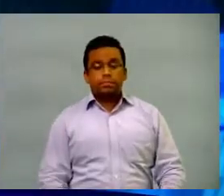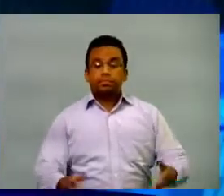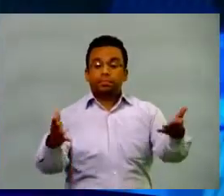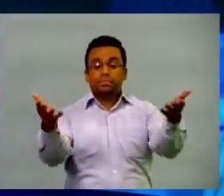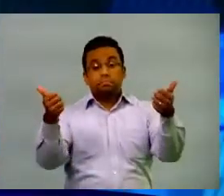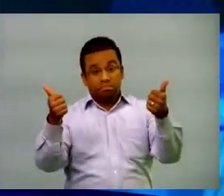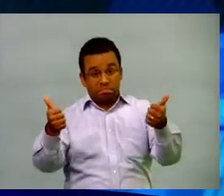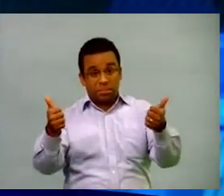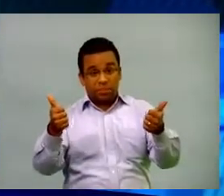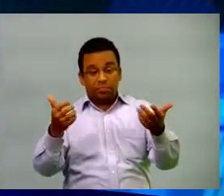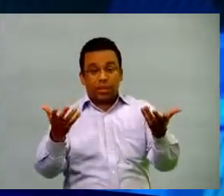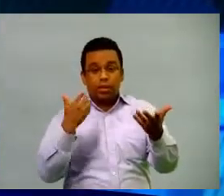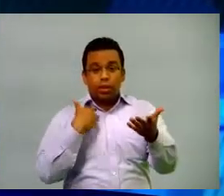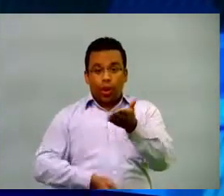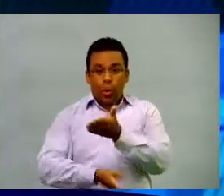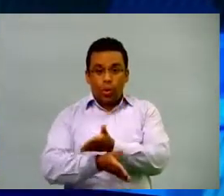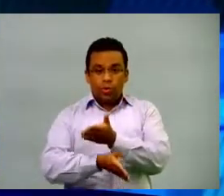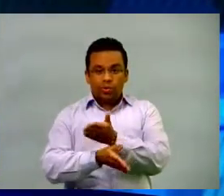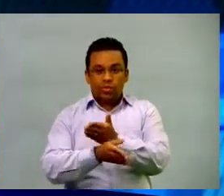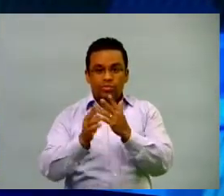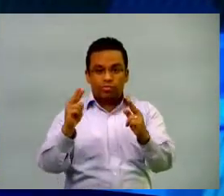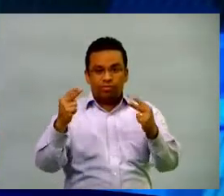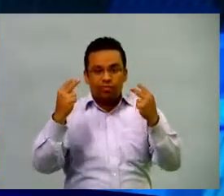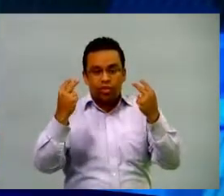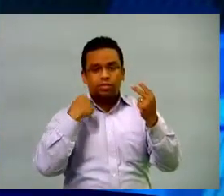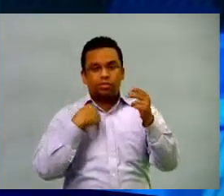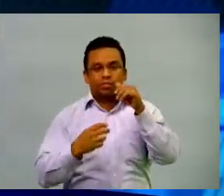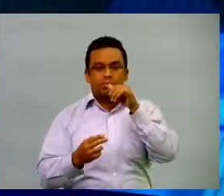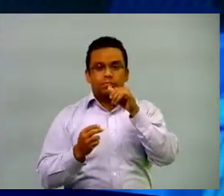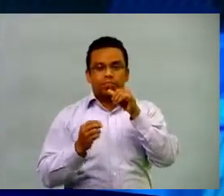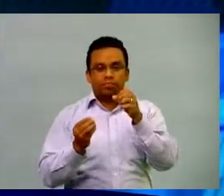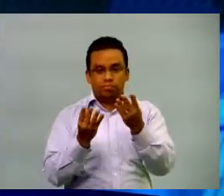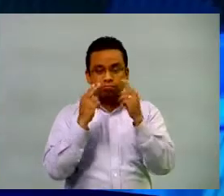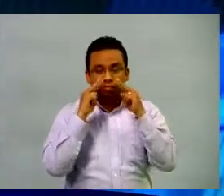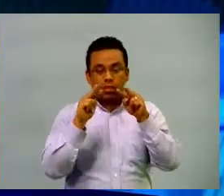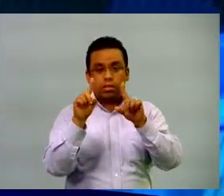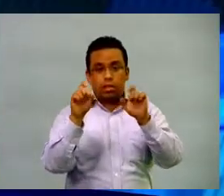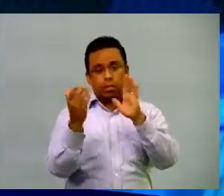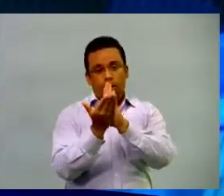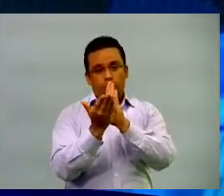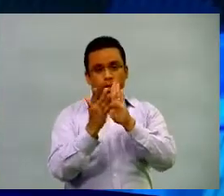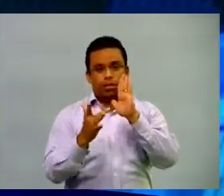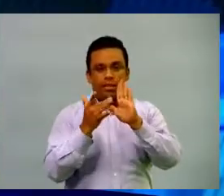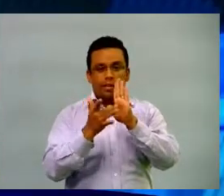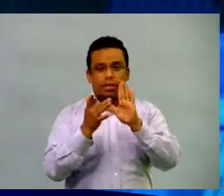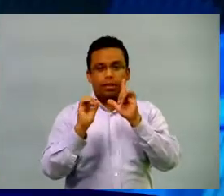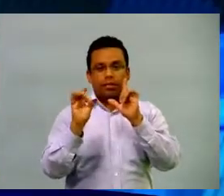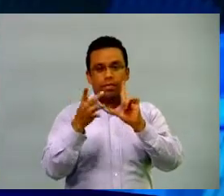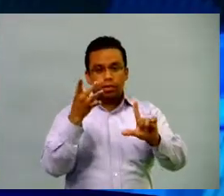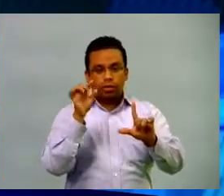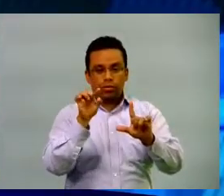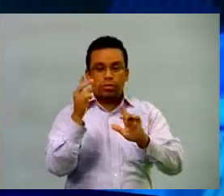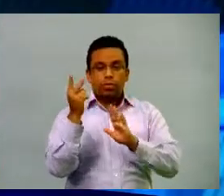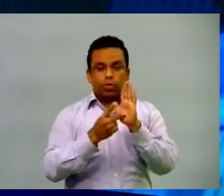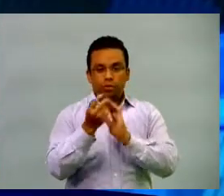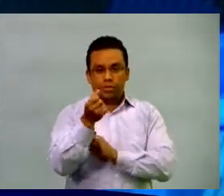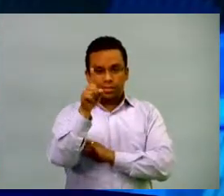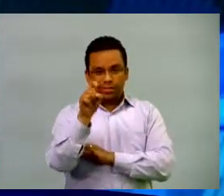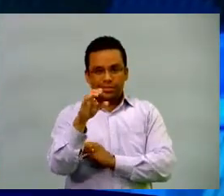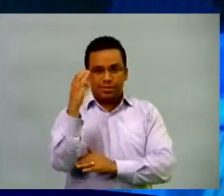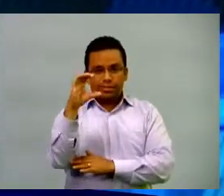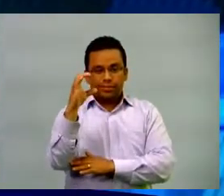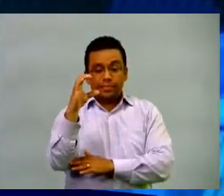Muy bien, seguimos con nuestra transmisión de Educa Digital Colombia 2016. Espero que ustedes, amigos